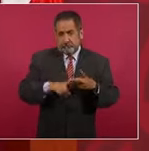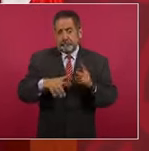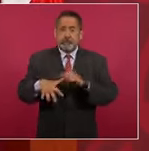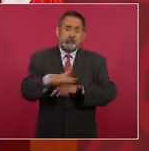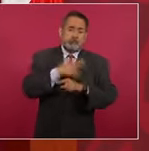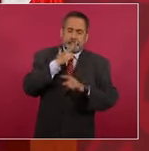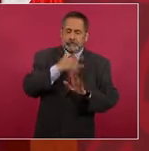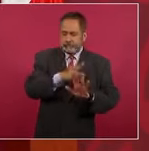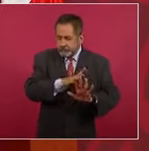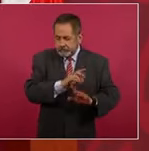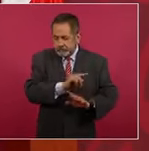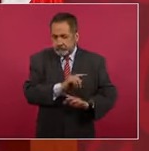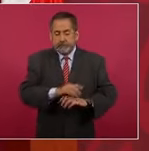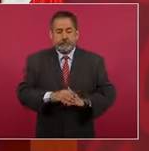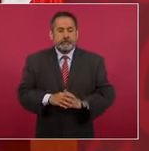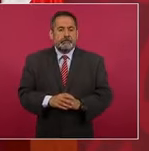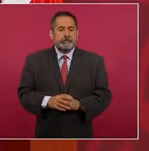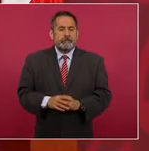ambientalistas,